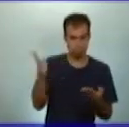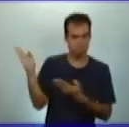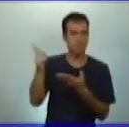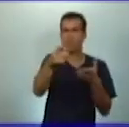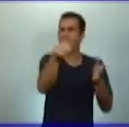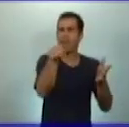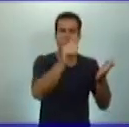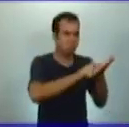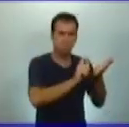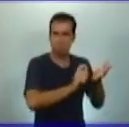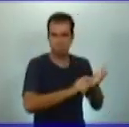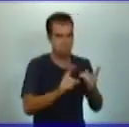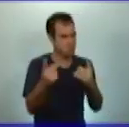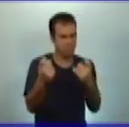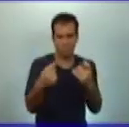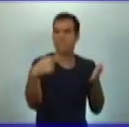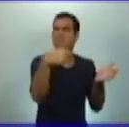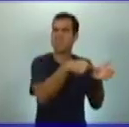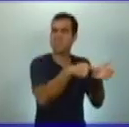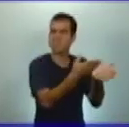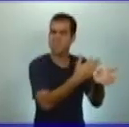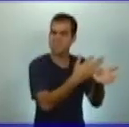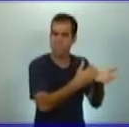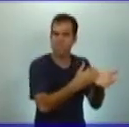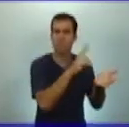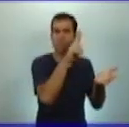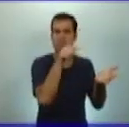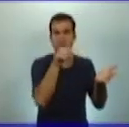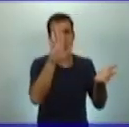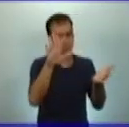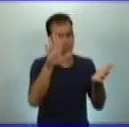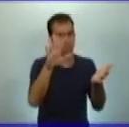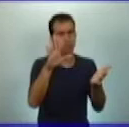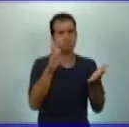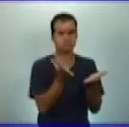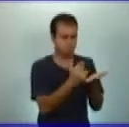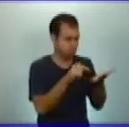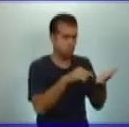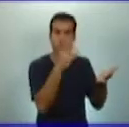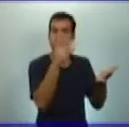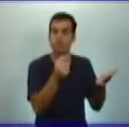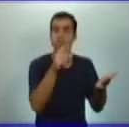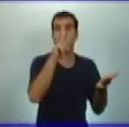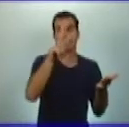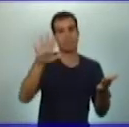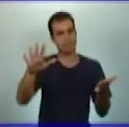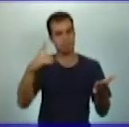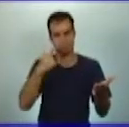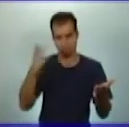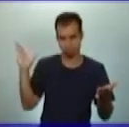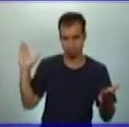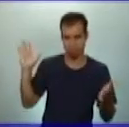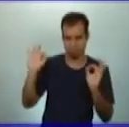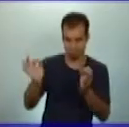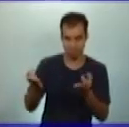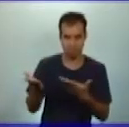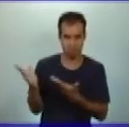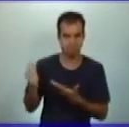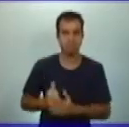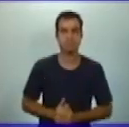figura 2.5 de su libro de texto, página 35. Y me estoy refiriendo a la composición de núcleos de átomos de